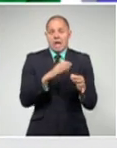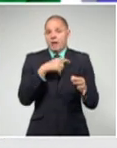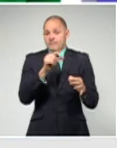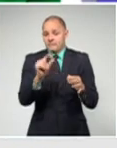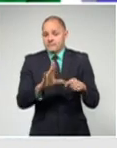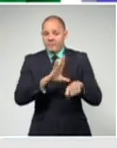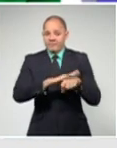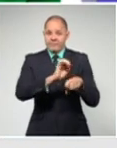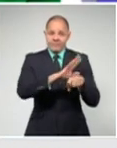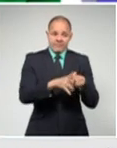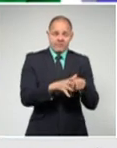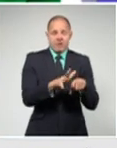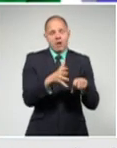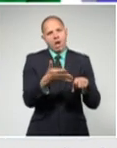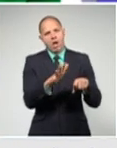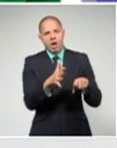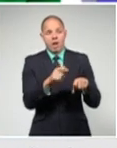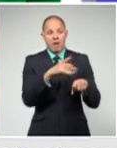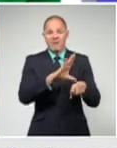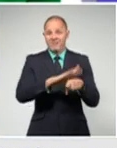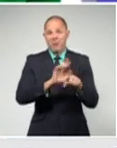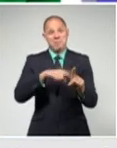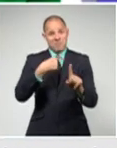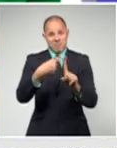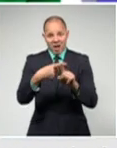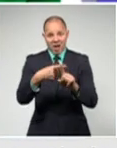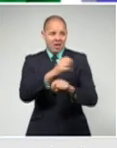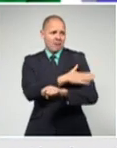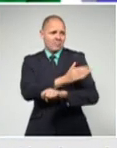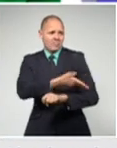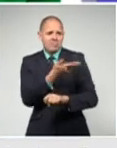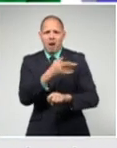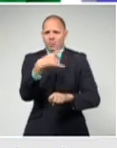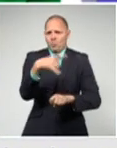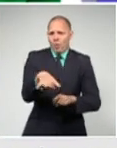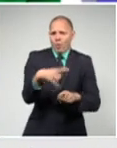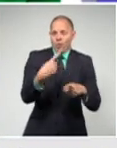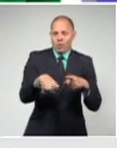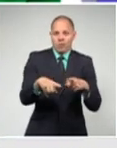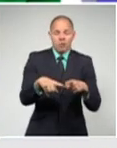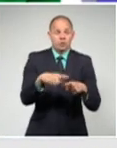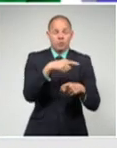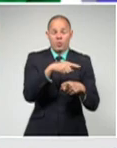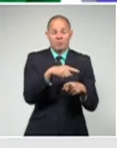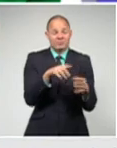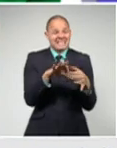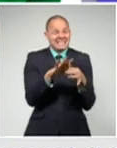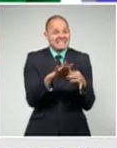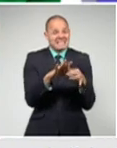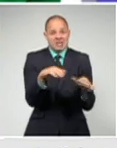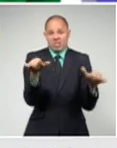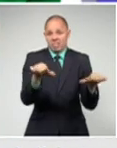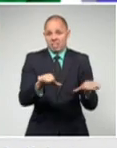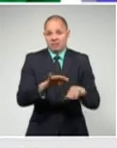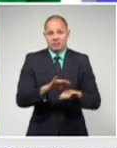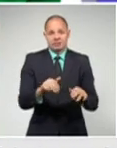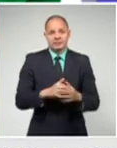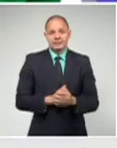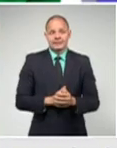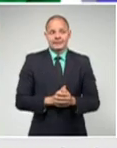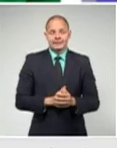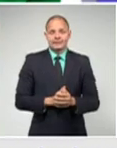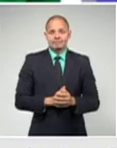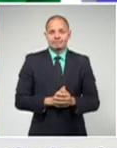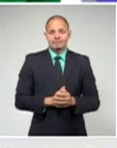pronostican un final un poco complejo y a veces muy difícil de lograr recuperar y de que tengan una